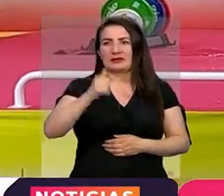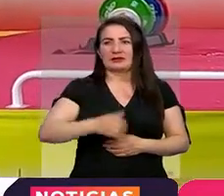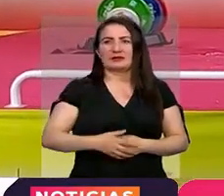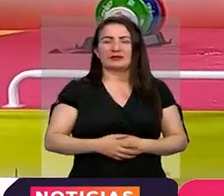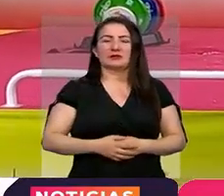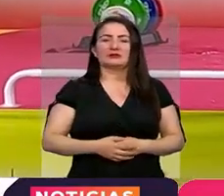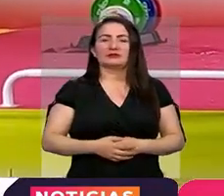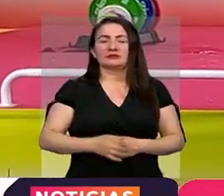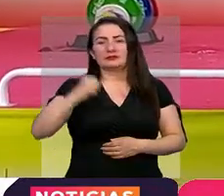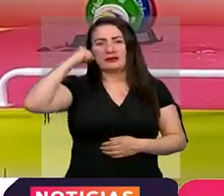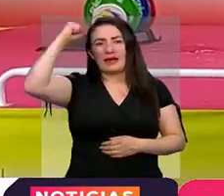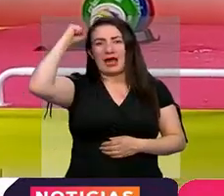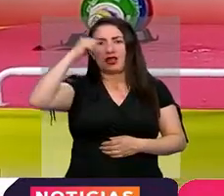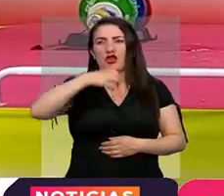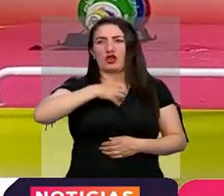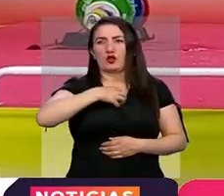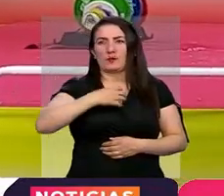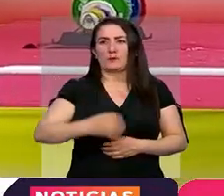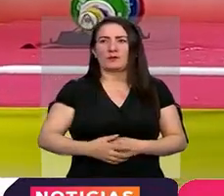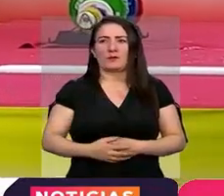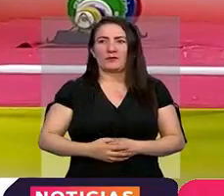de los Deportes era un hervidero.